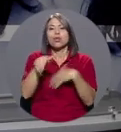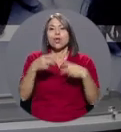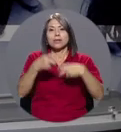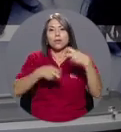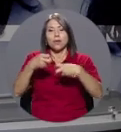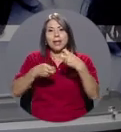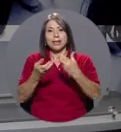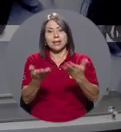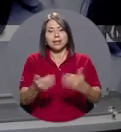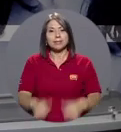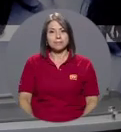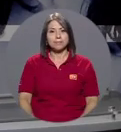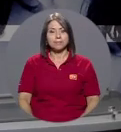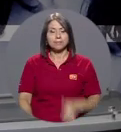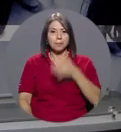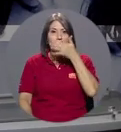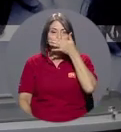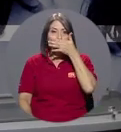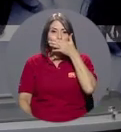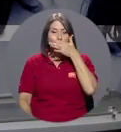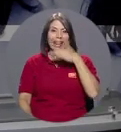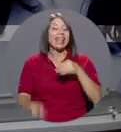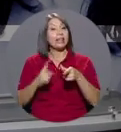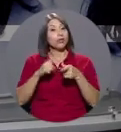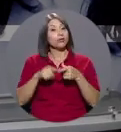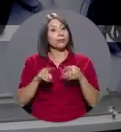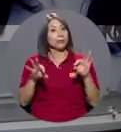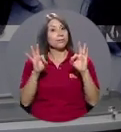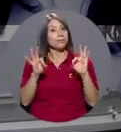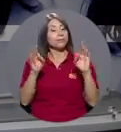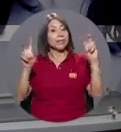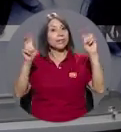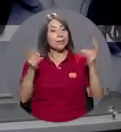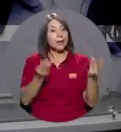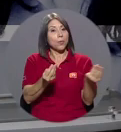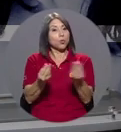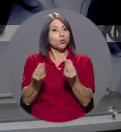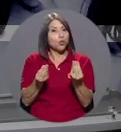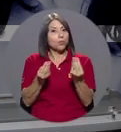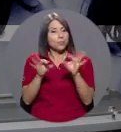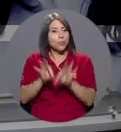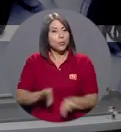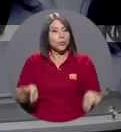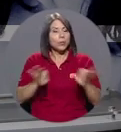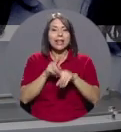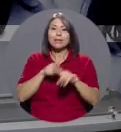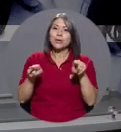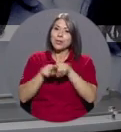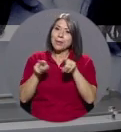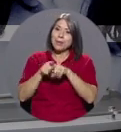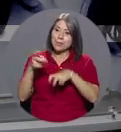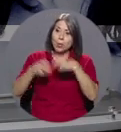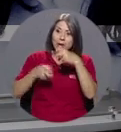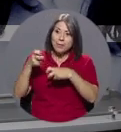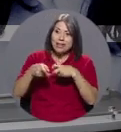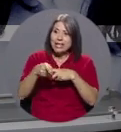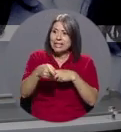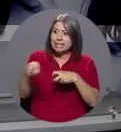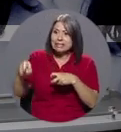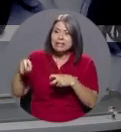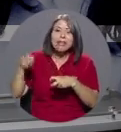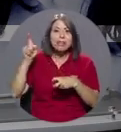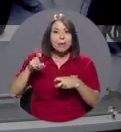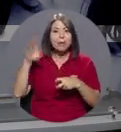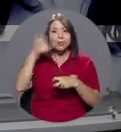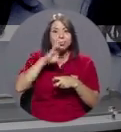esas problemáticas que están teniendo. Entonces, está bien el tema de la producción, es sumamente importante, pero también tenemos que buscar soluciones a las problemáticas que ya